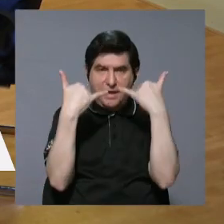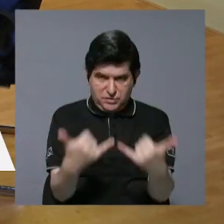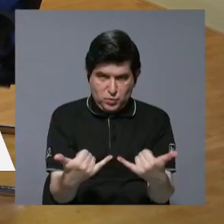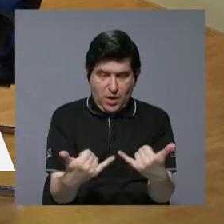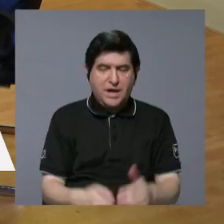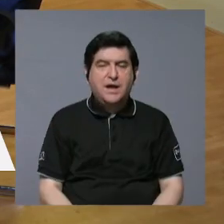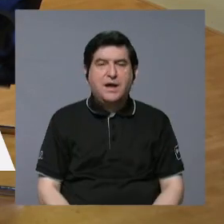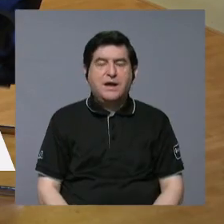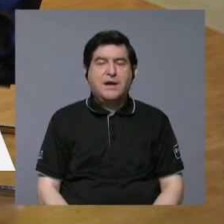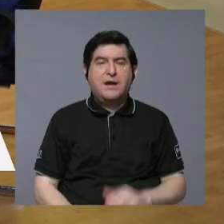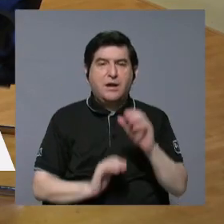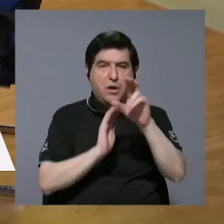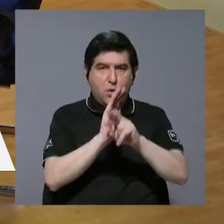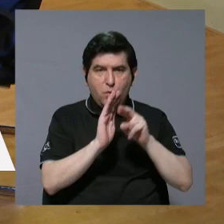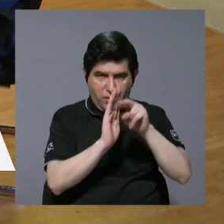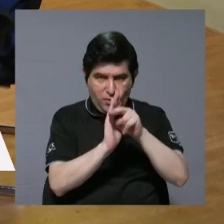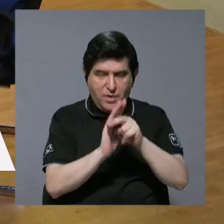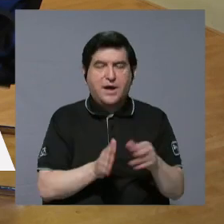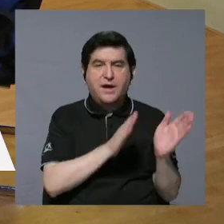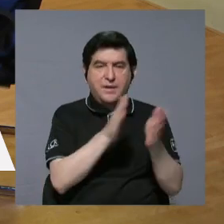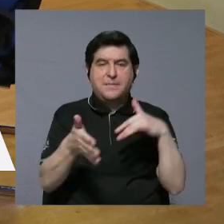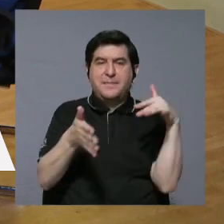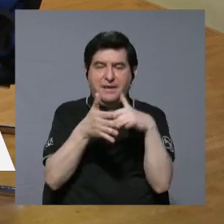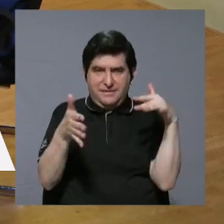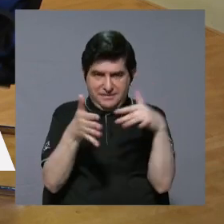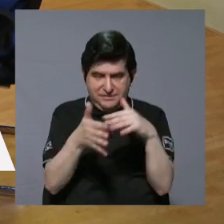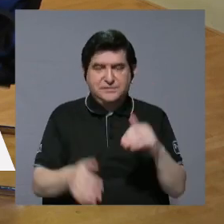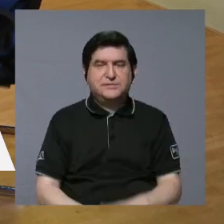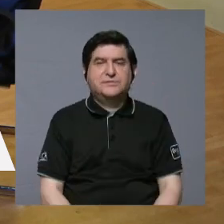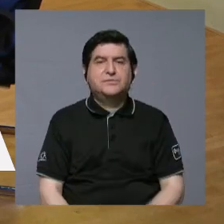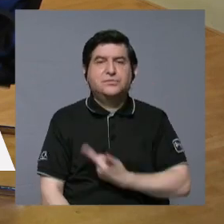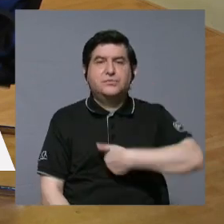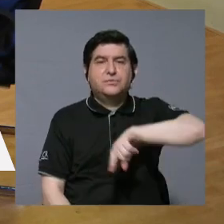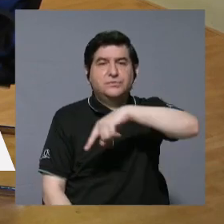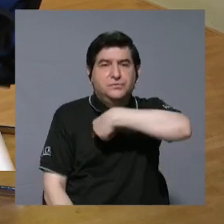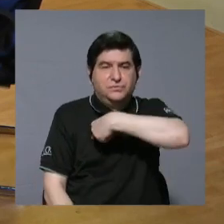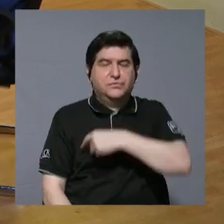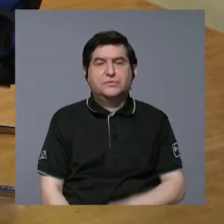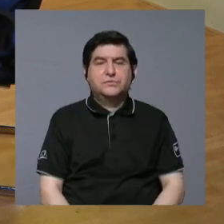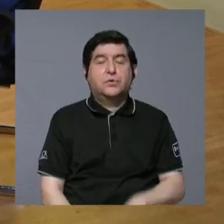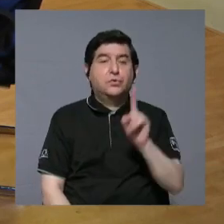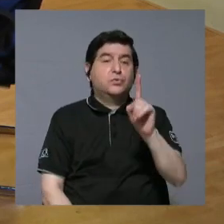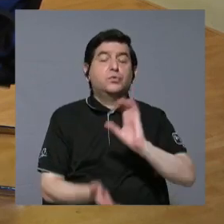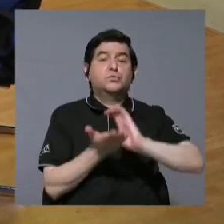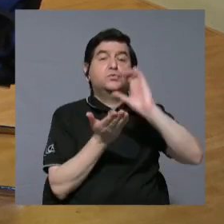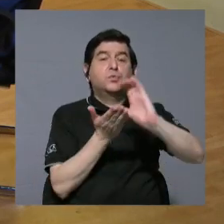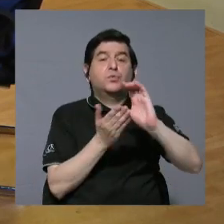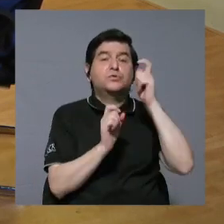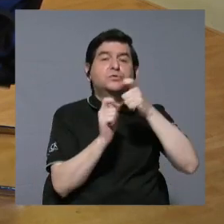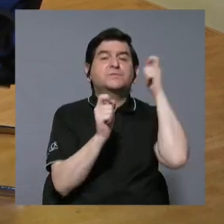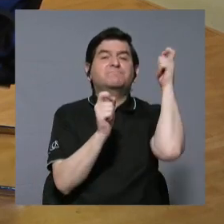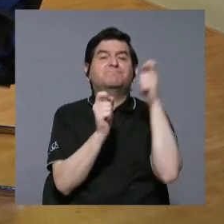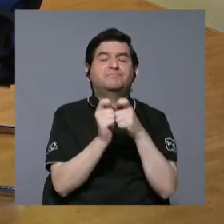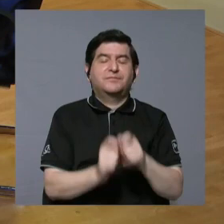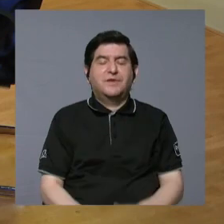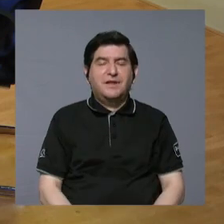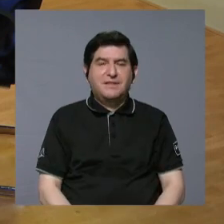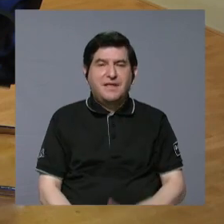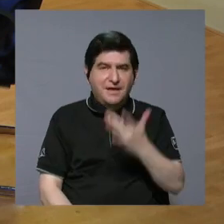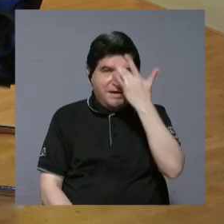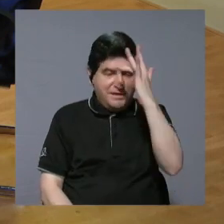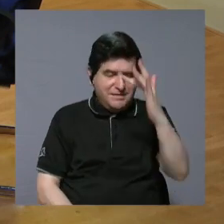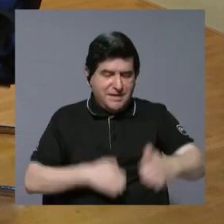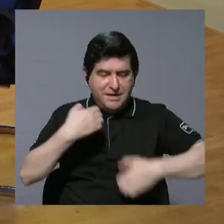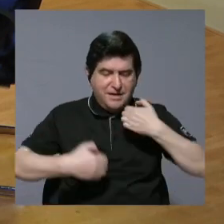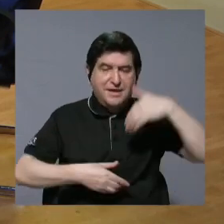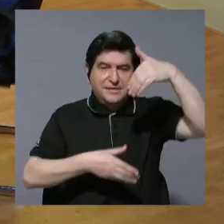Actualmente, curricularmente, en el plan de estudios, nosotros tenemos un curso específico de inteligencia emocional en el